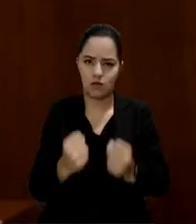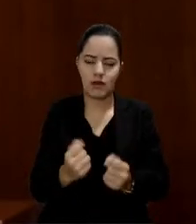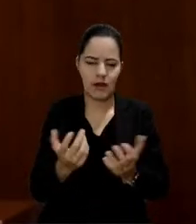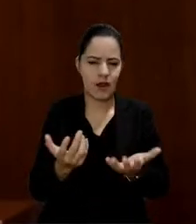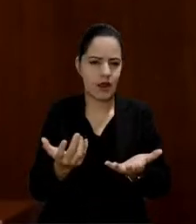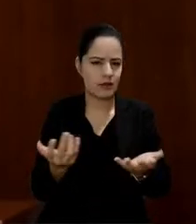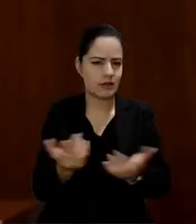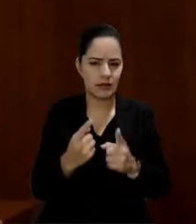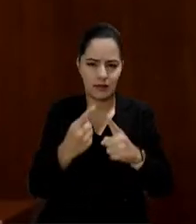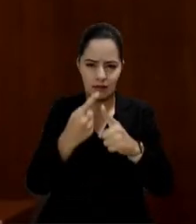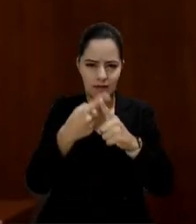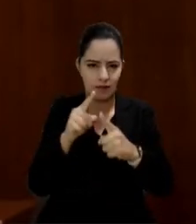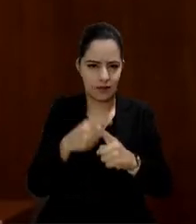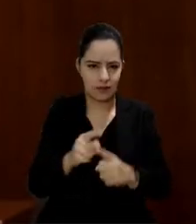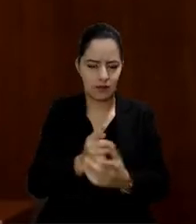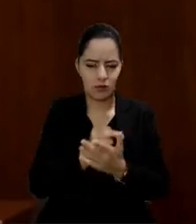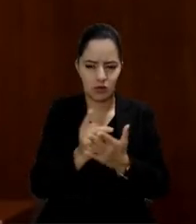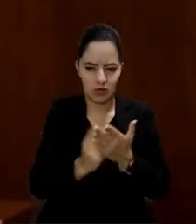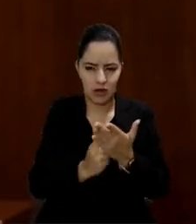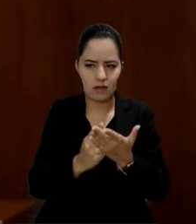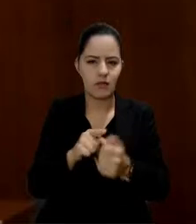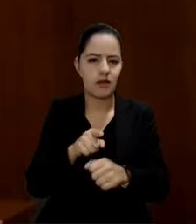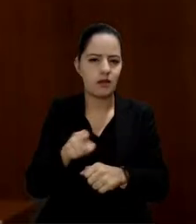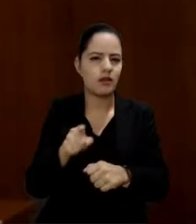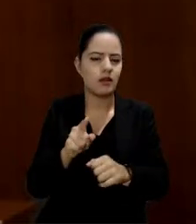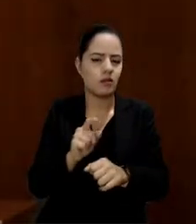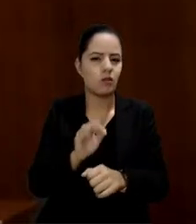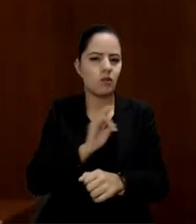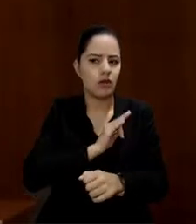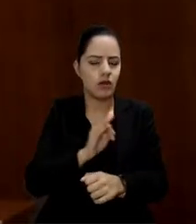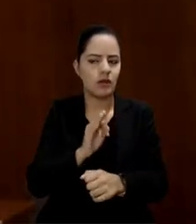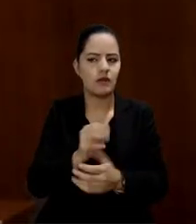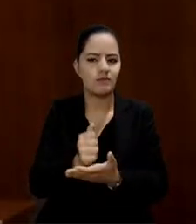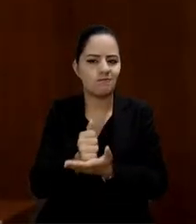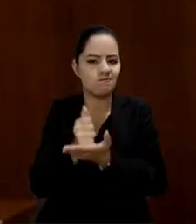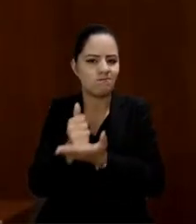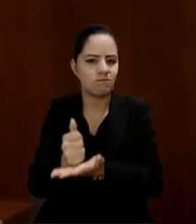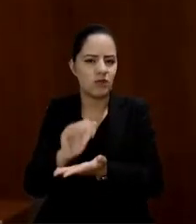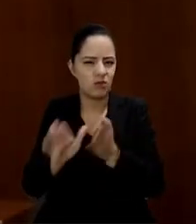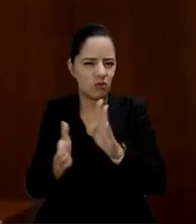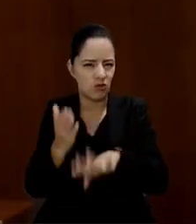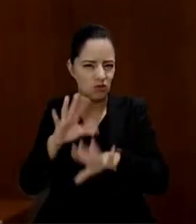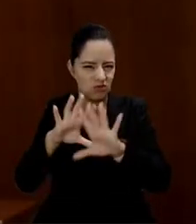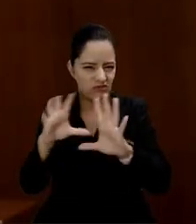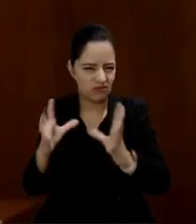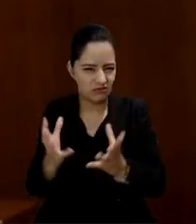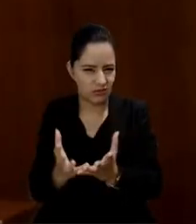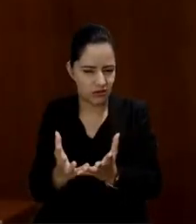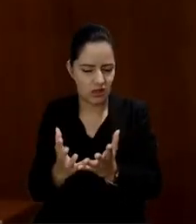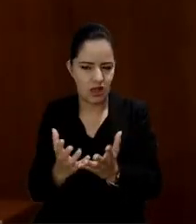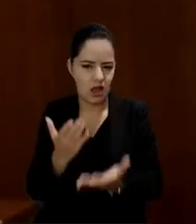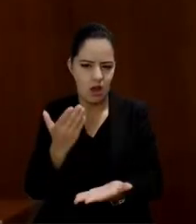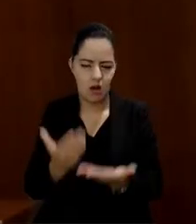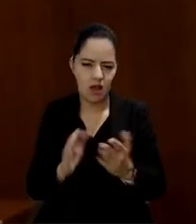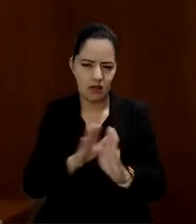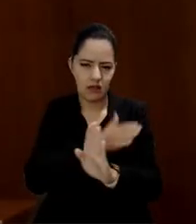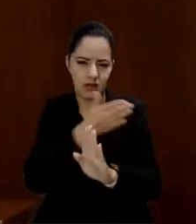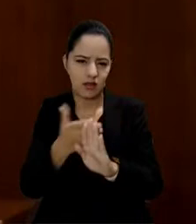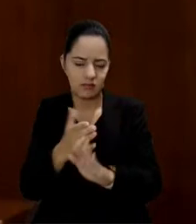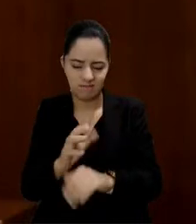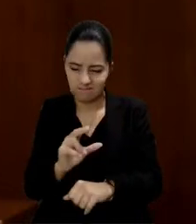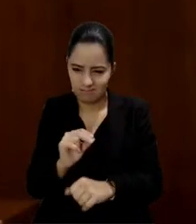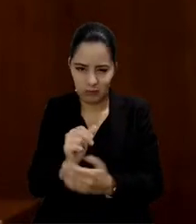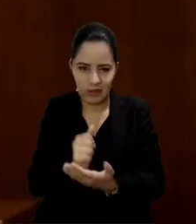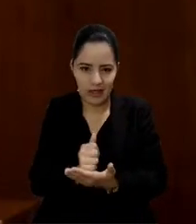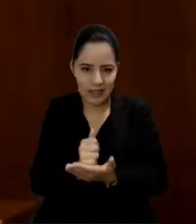políticas públicas que beneficien al medio ambiente y podamos revertir el daño que le hemos causado al planeta.